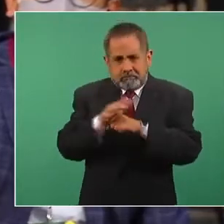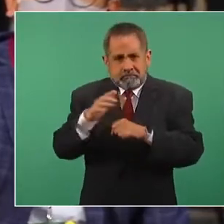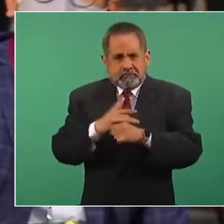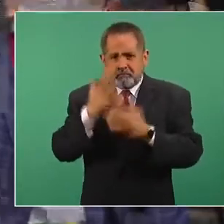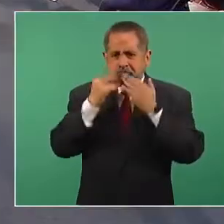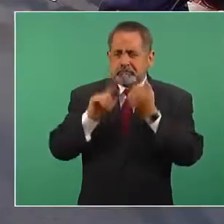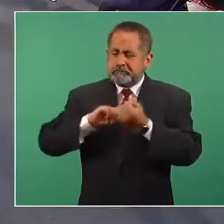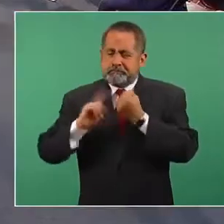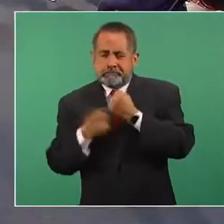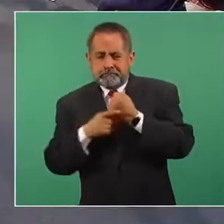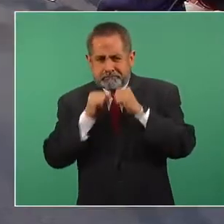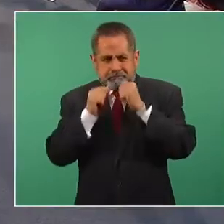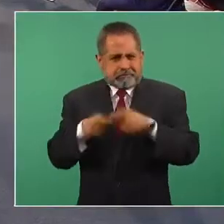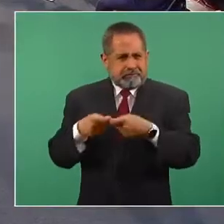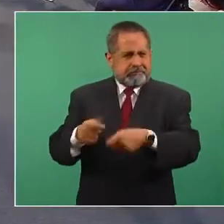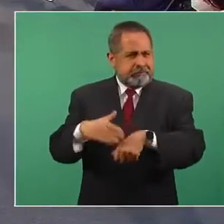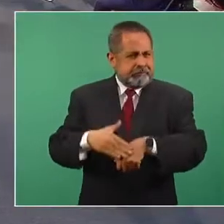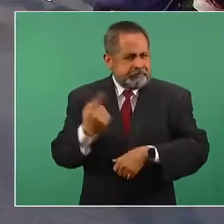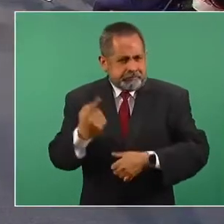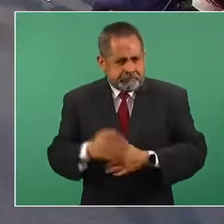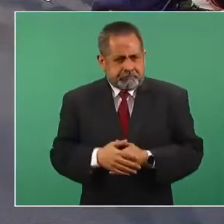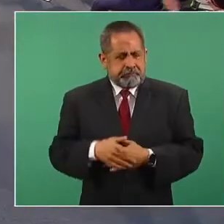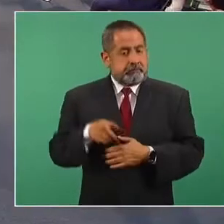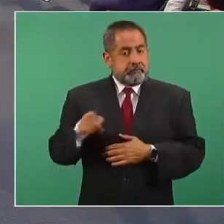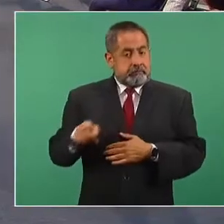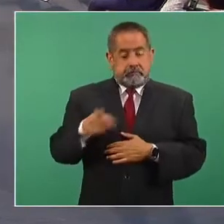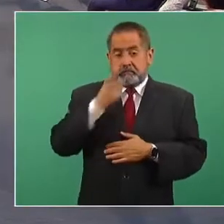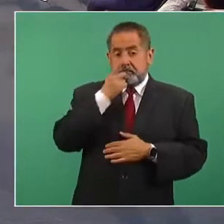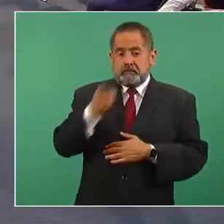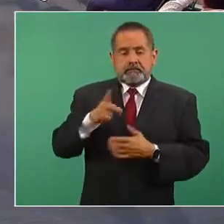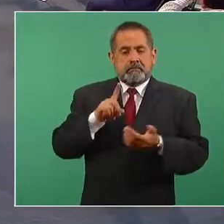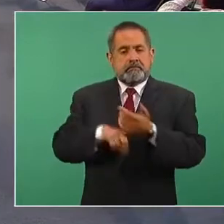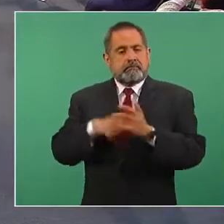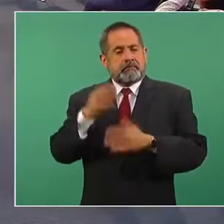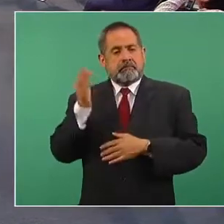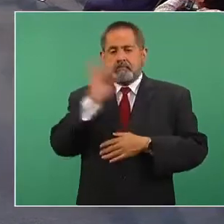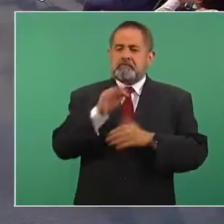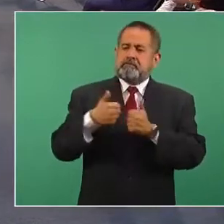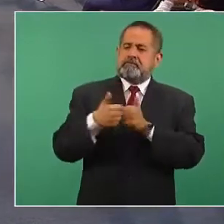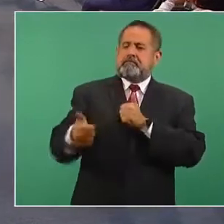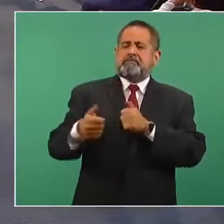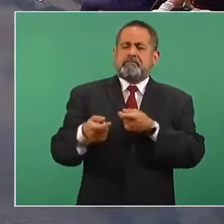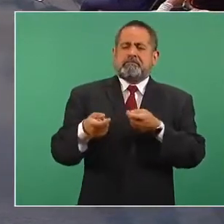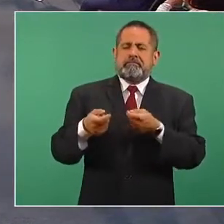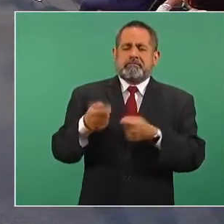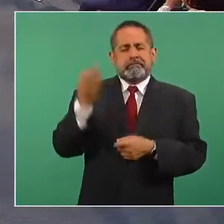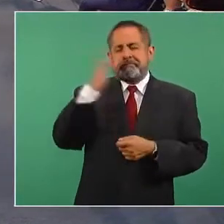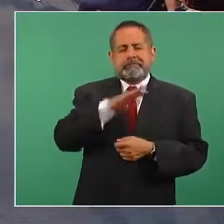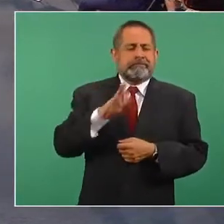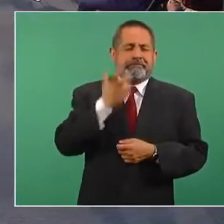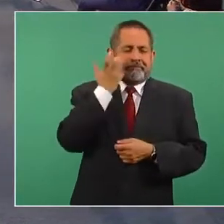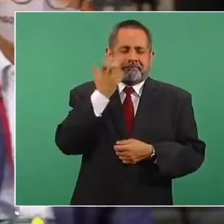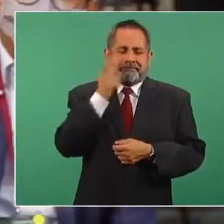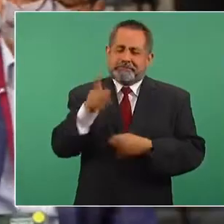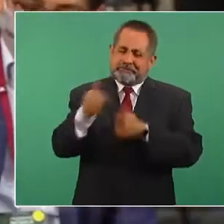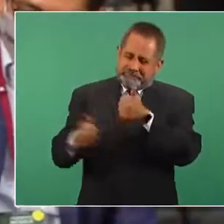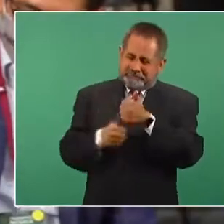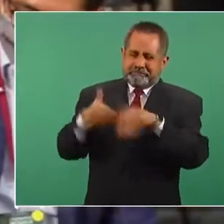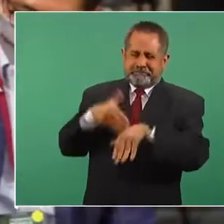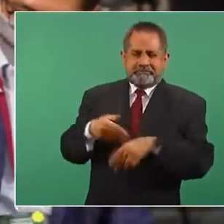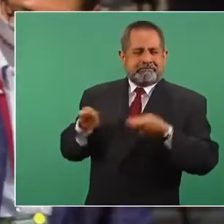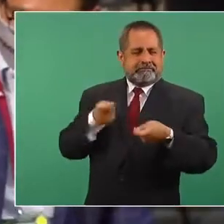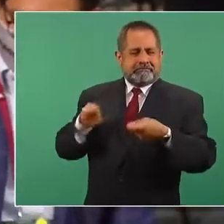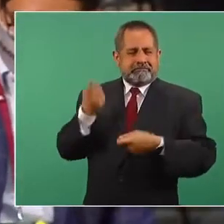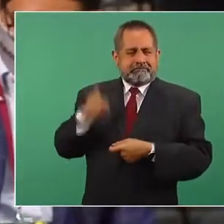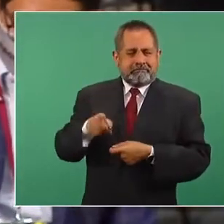haber detrás y que incluso se hace bajo una falsa autonomía, o que se pudiera pensar en una falsa autonomía de la Fiscalía, pero que en realidad